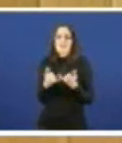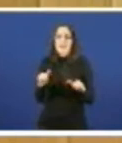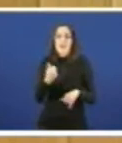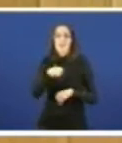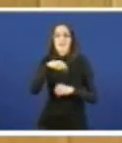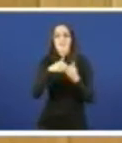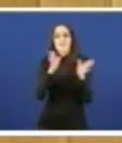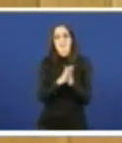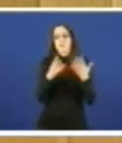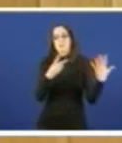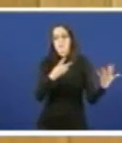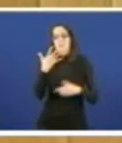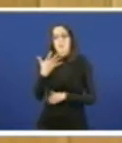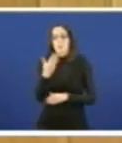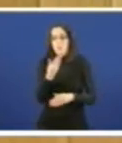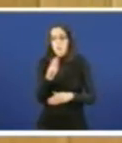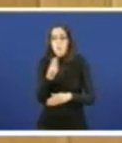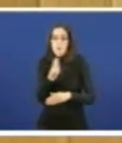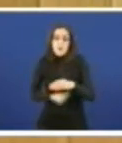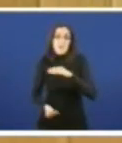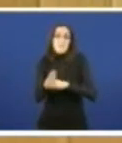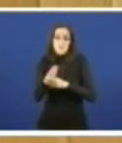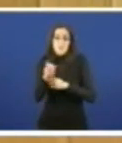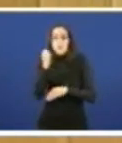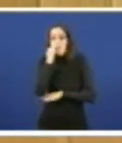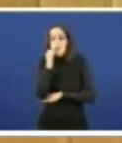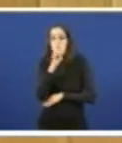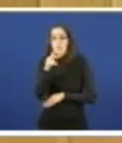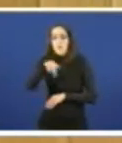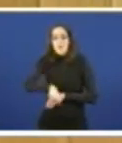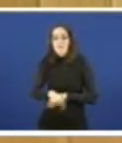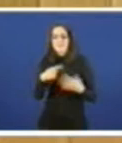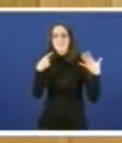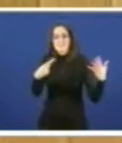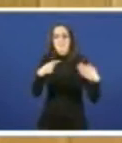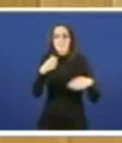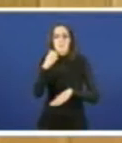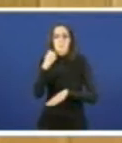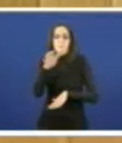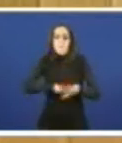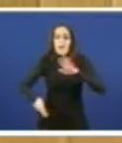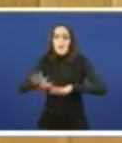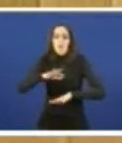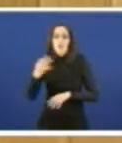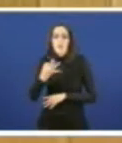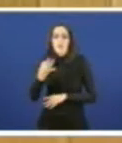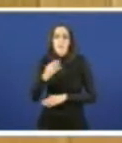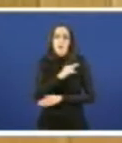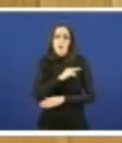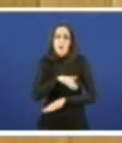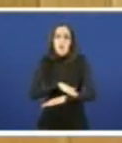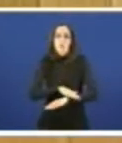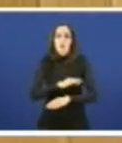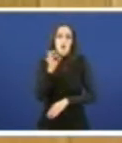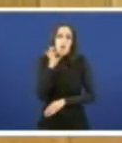175 aniversario do nacemento de Rosalía, porque hoxe, 6 de marzo, e obriga do Goberno galego ter neste momento xa